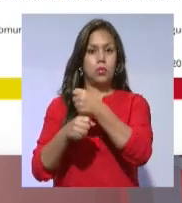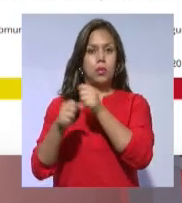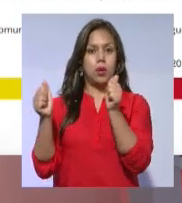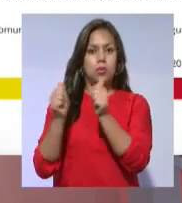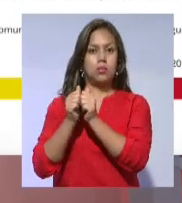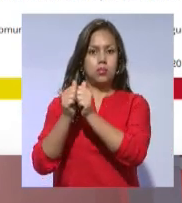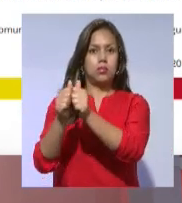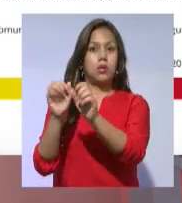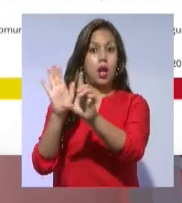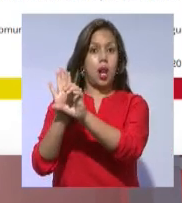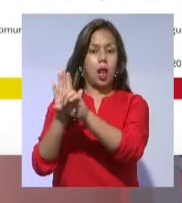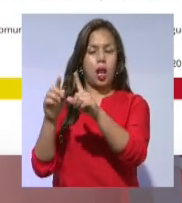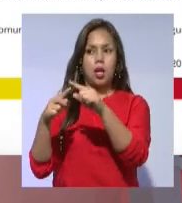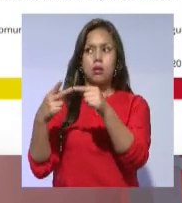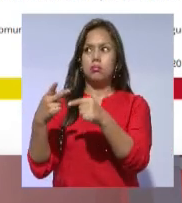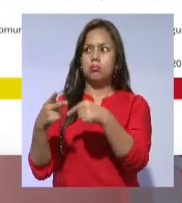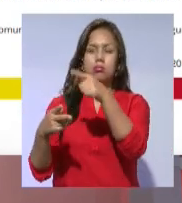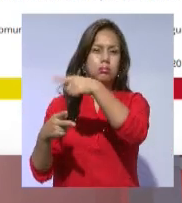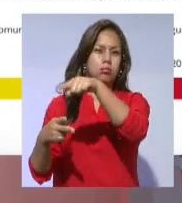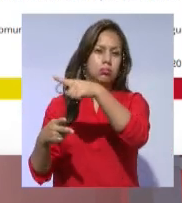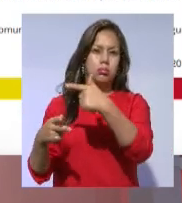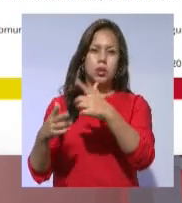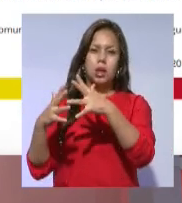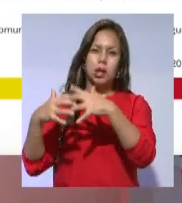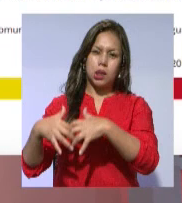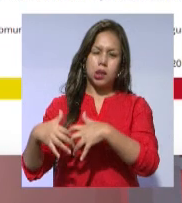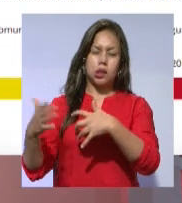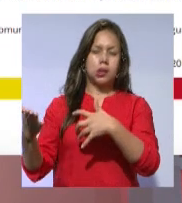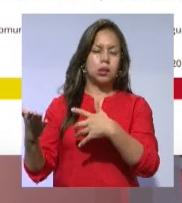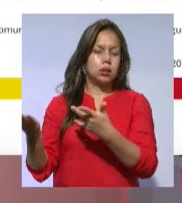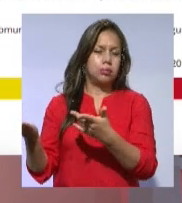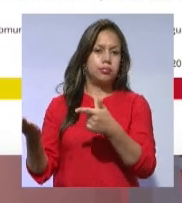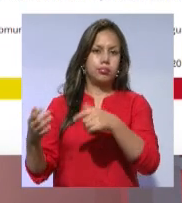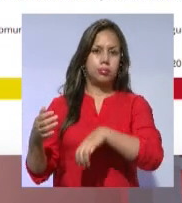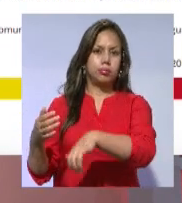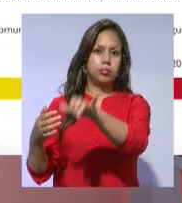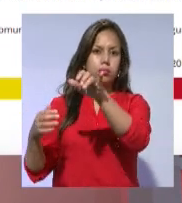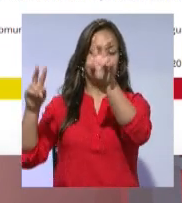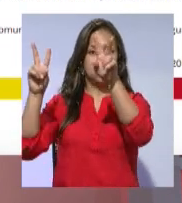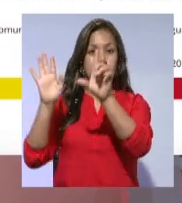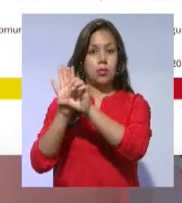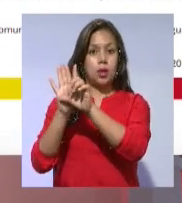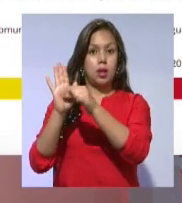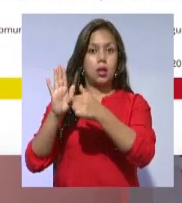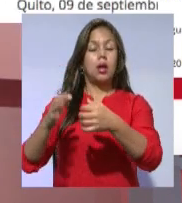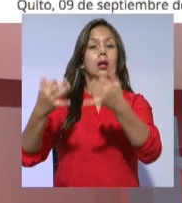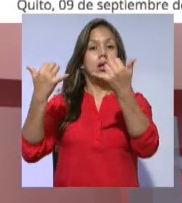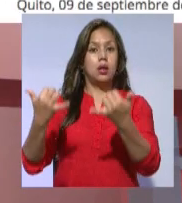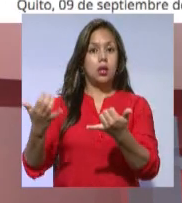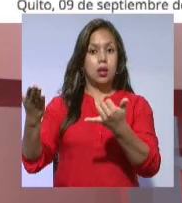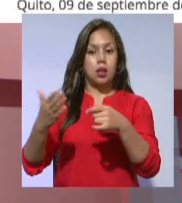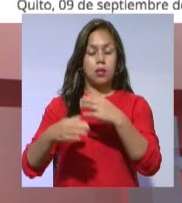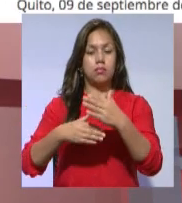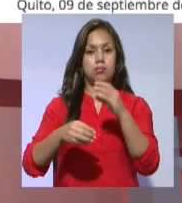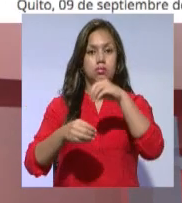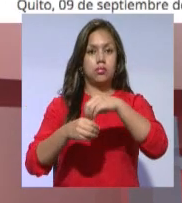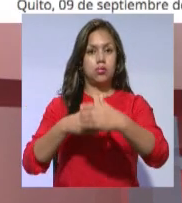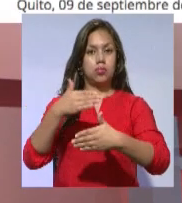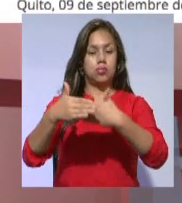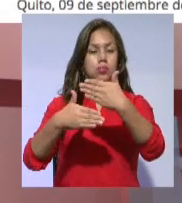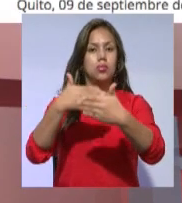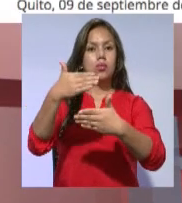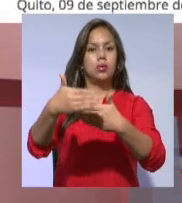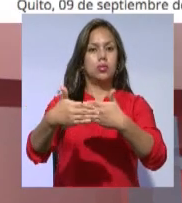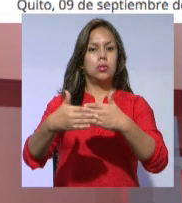legal a los afectados por la crisis inmobiliaria se mantiene en el marco legal vigente y dentro del procedimiento actuales